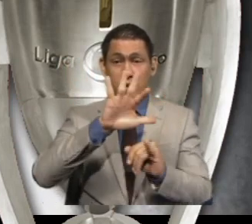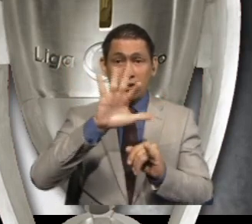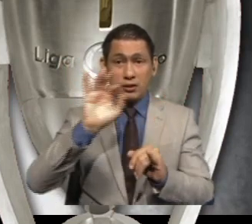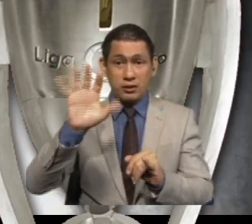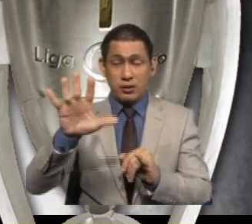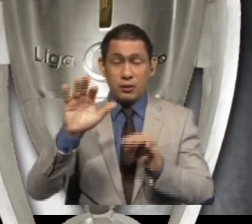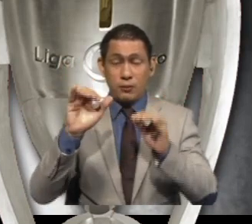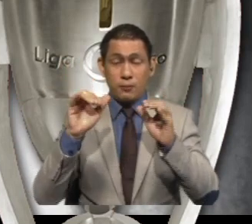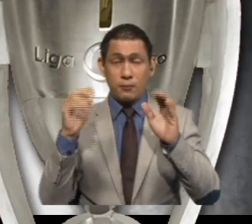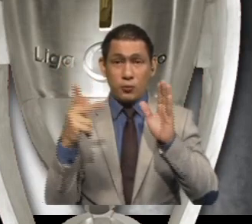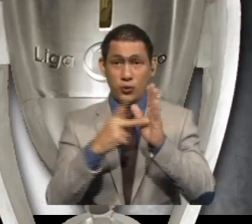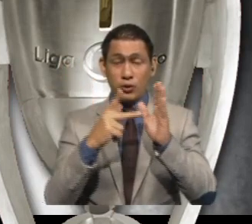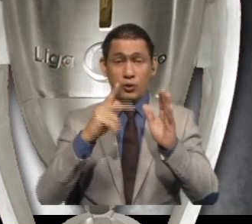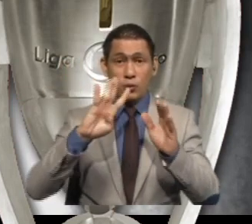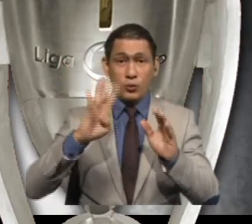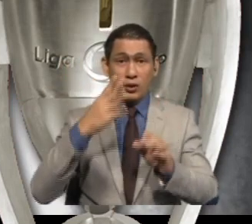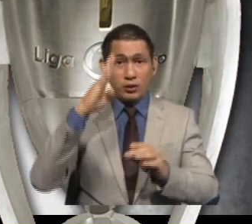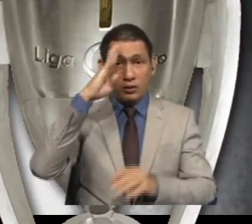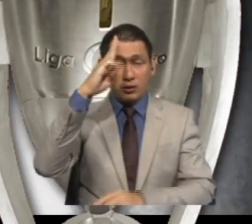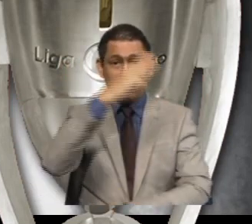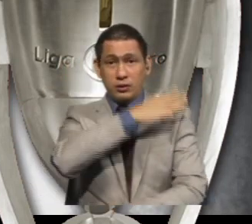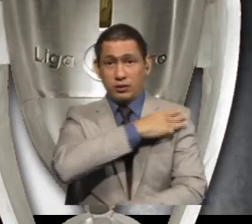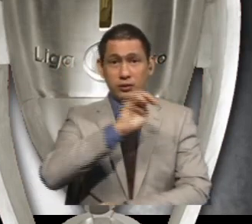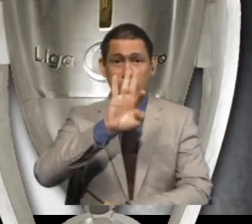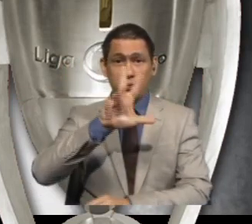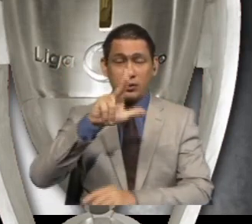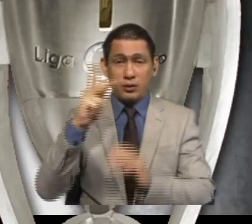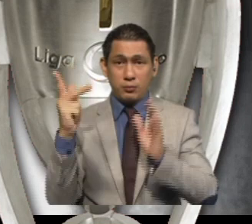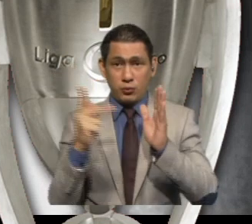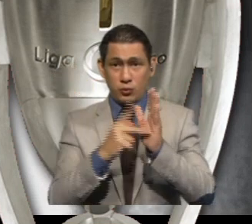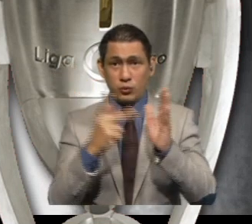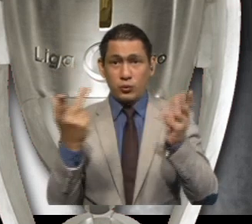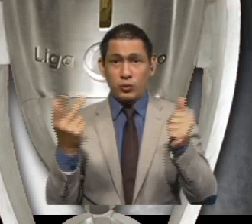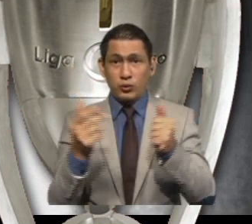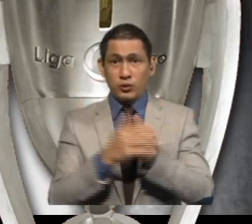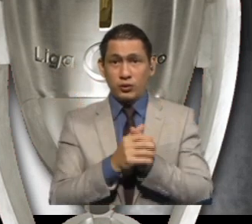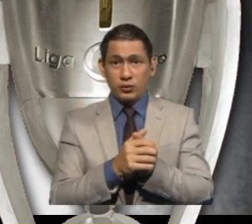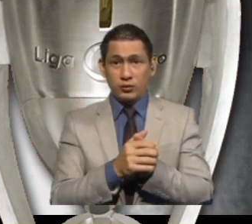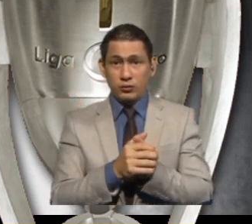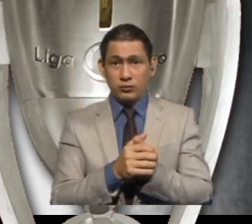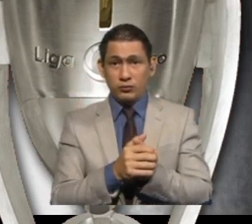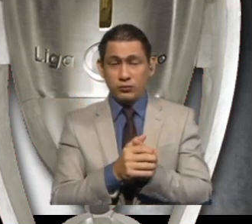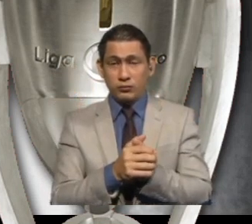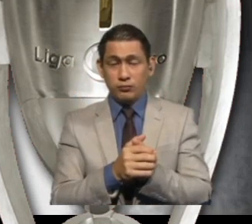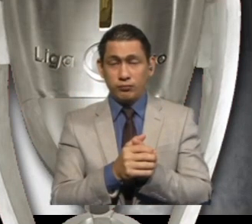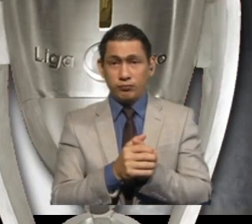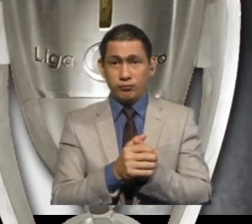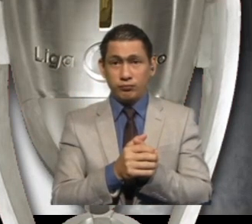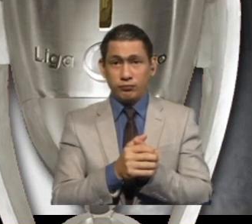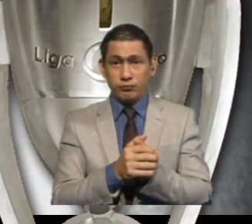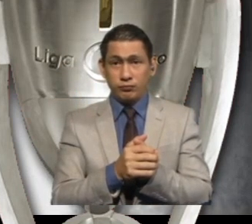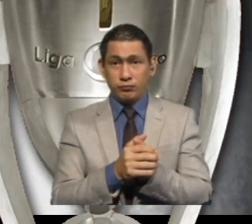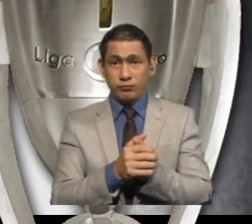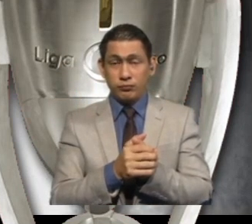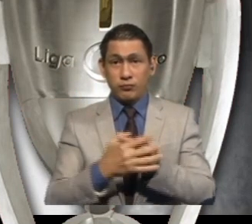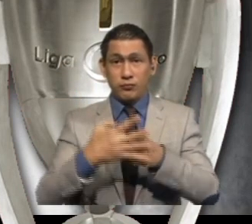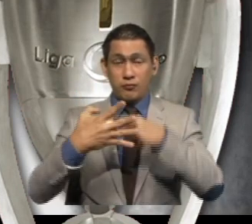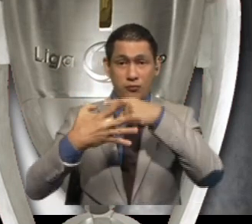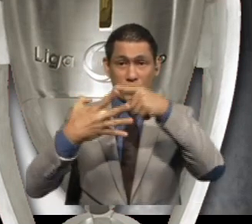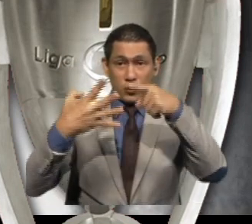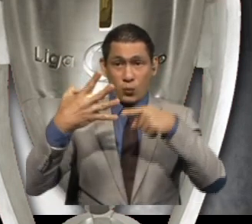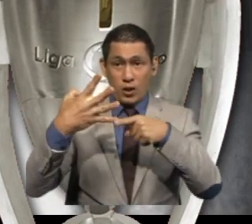55, cuarto el Nacional con 53, ese es otro de los equipos que no cambió de técnico. Miren que de los cuatro